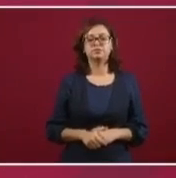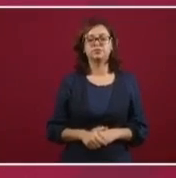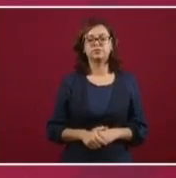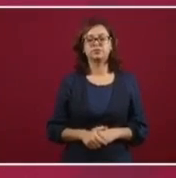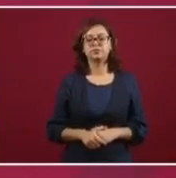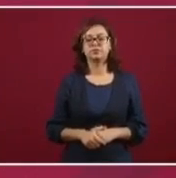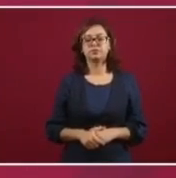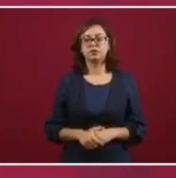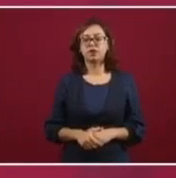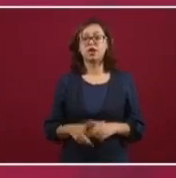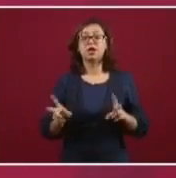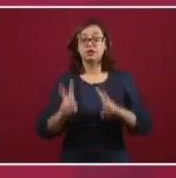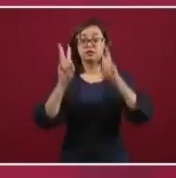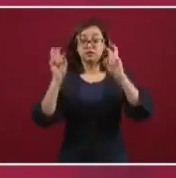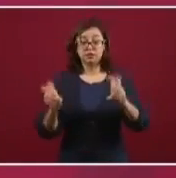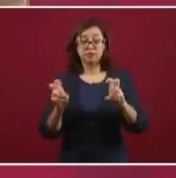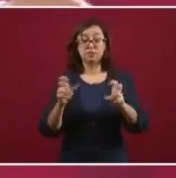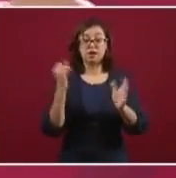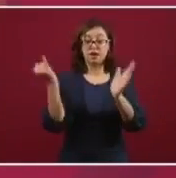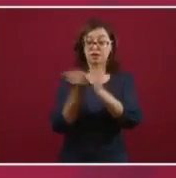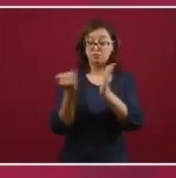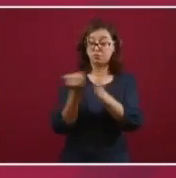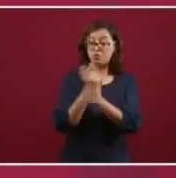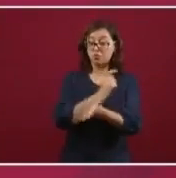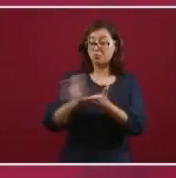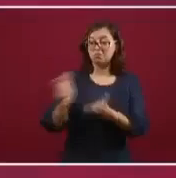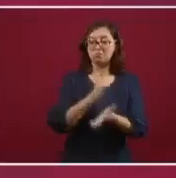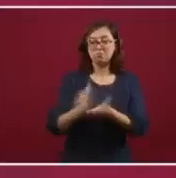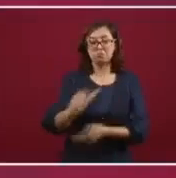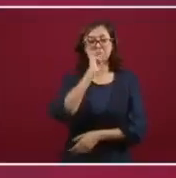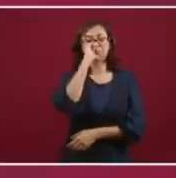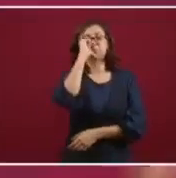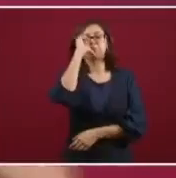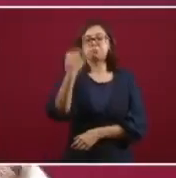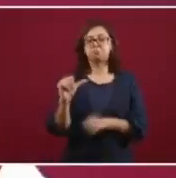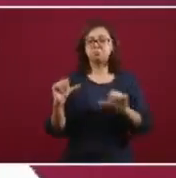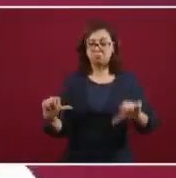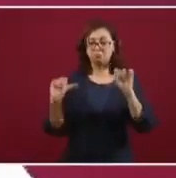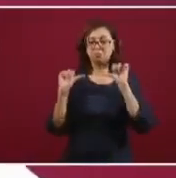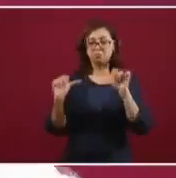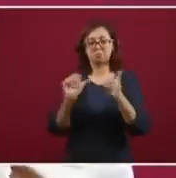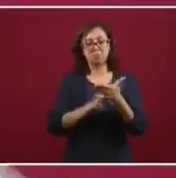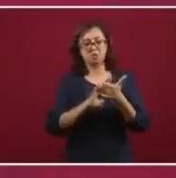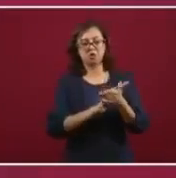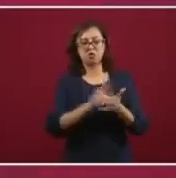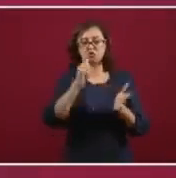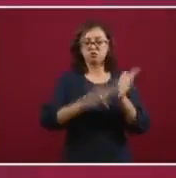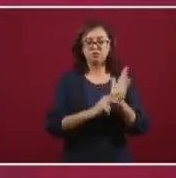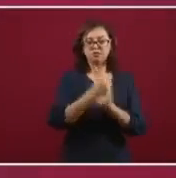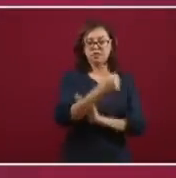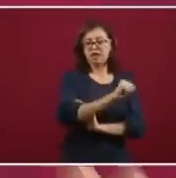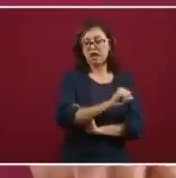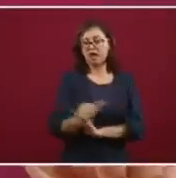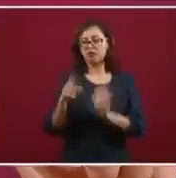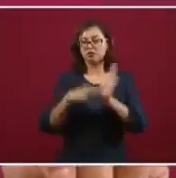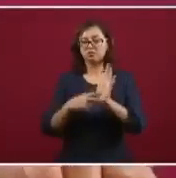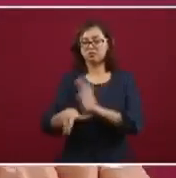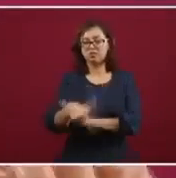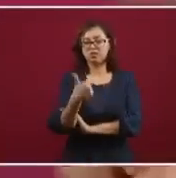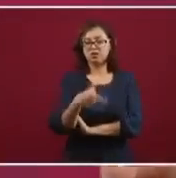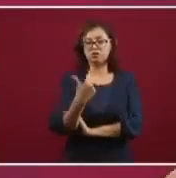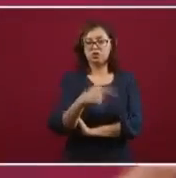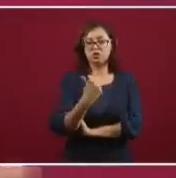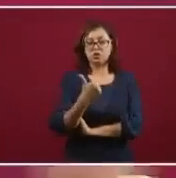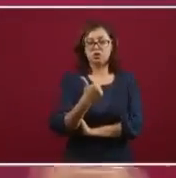se viene estos temas de las condonaciones masivas de impuestos en la ley de ingresos 2006 y 2012, pues tiene